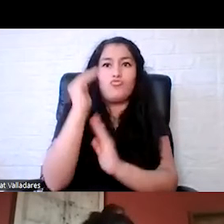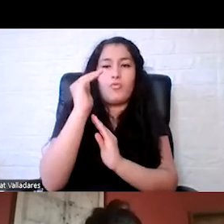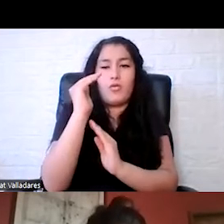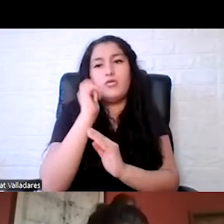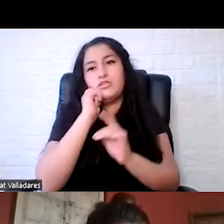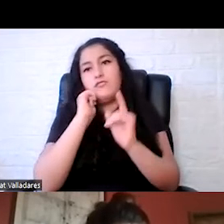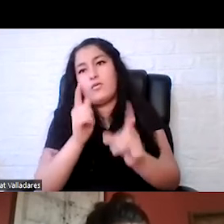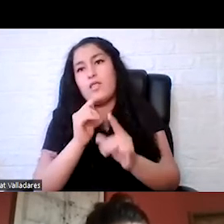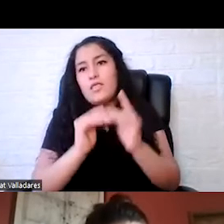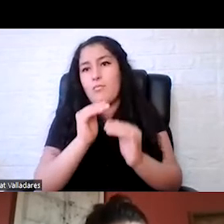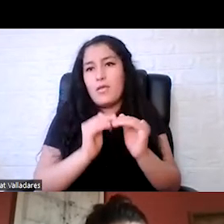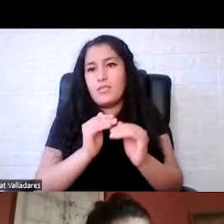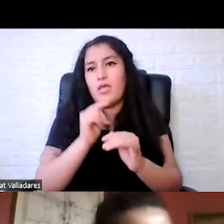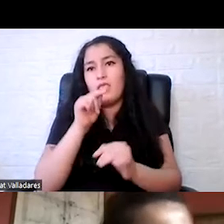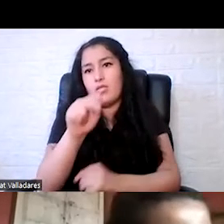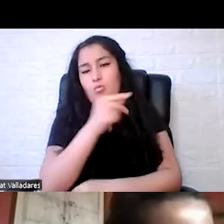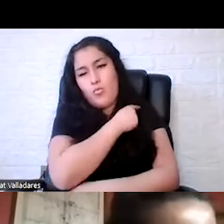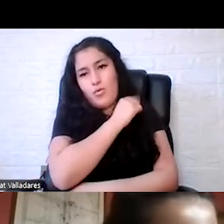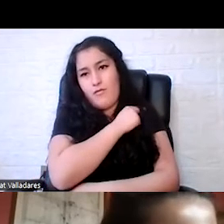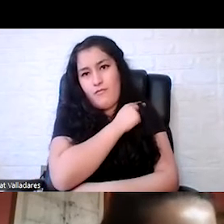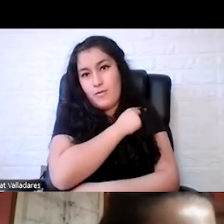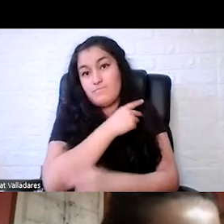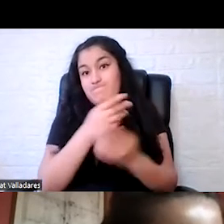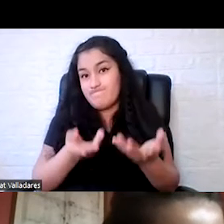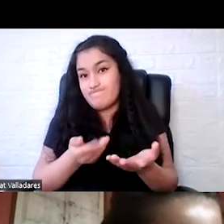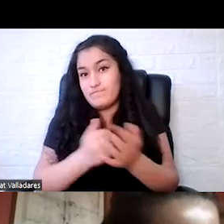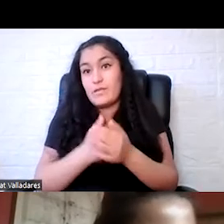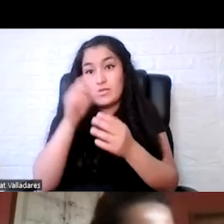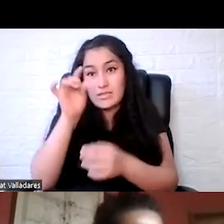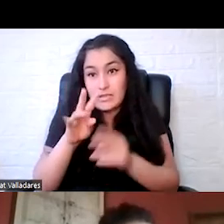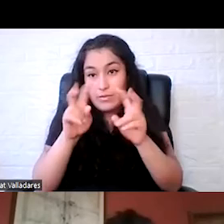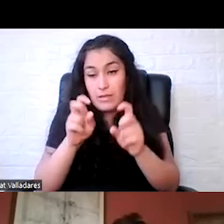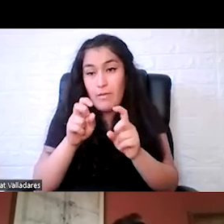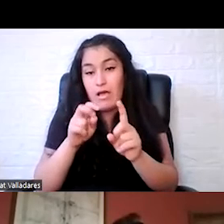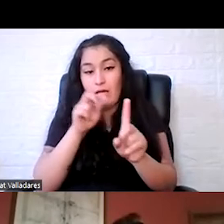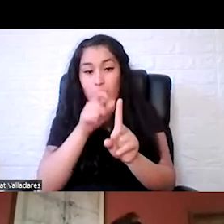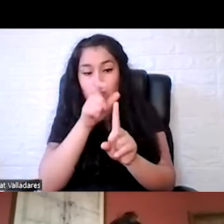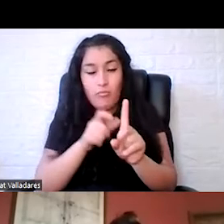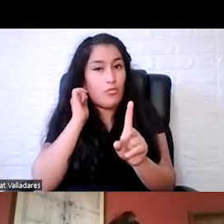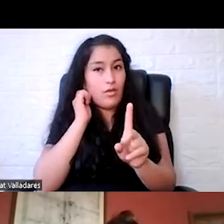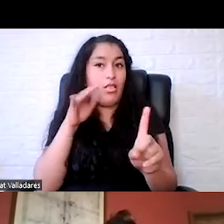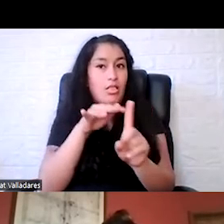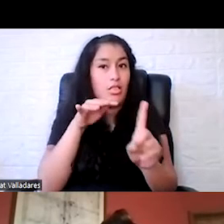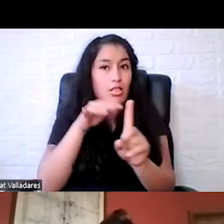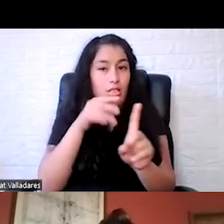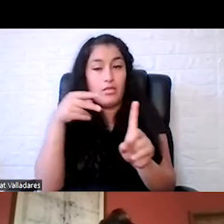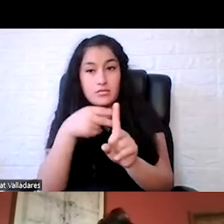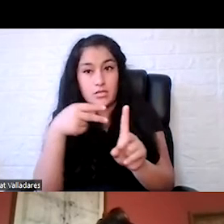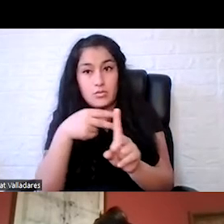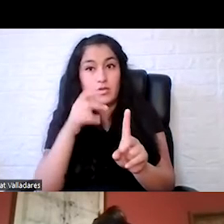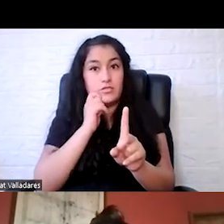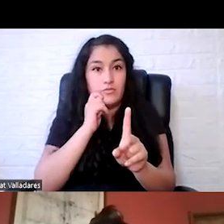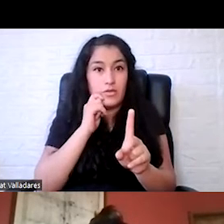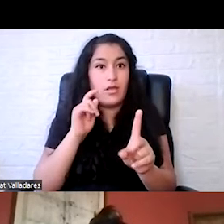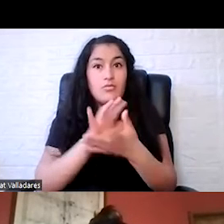Entonces, que se sepan cuestiones de abuso sexual que las comparten todas las instituciones uniformadas,